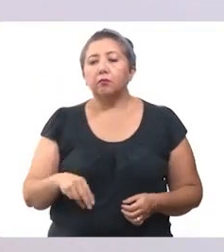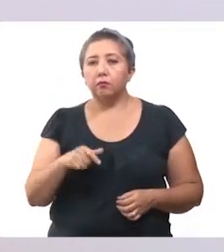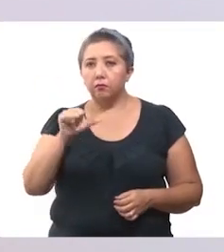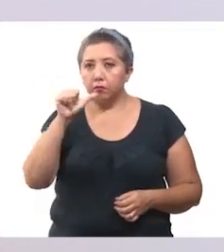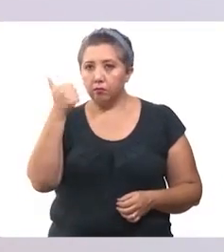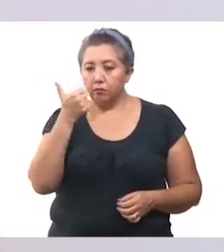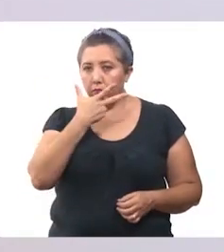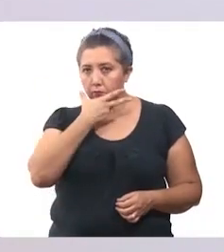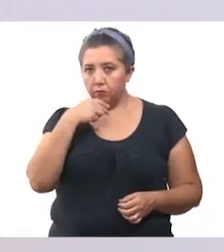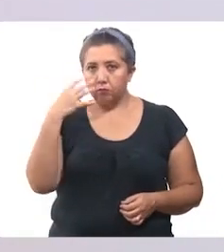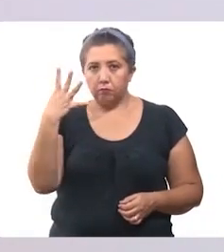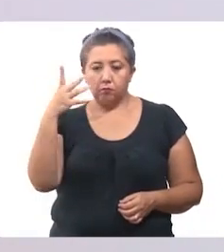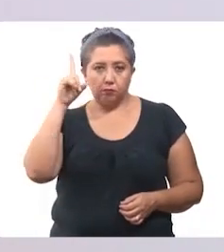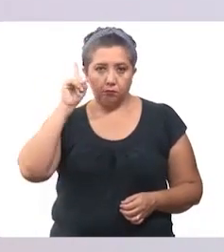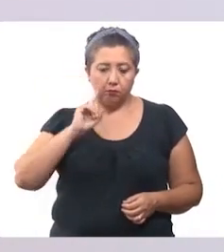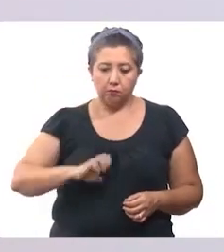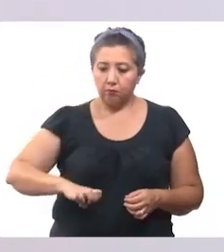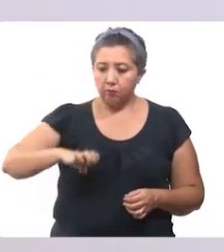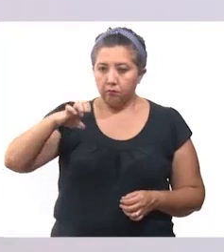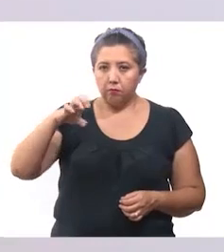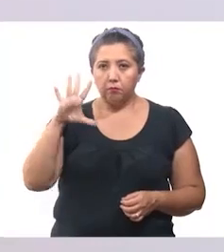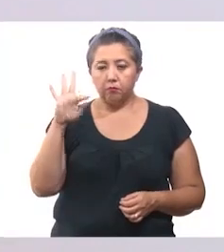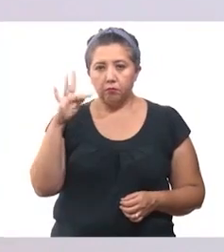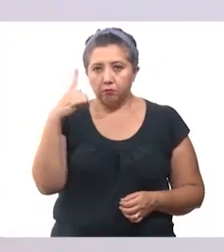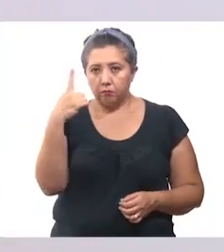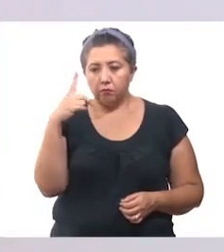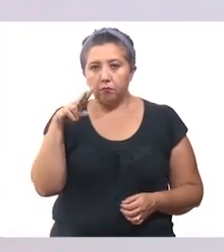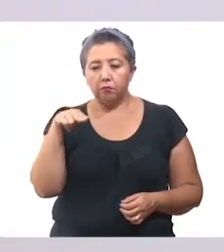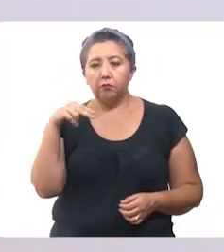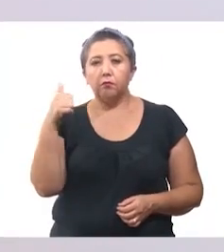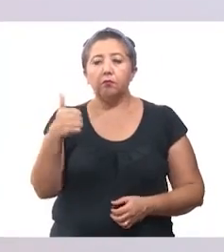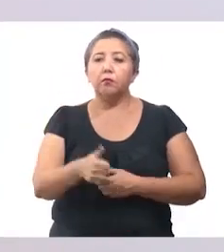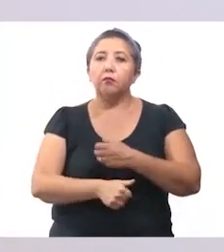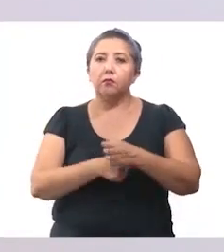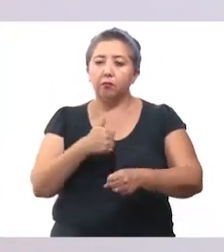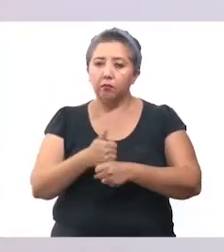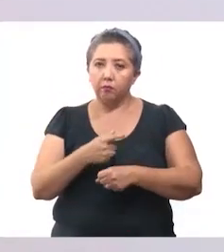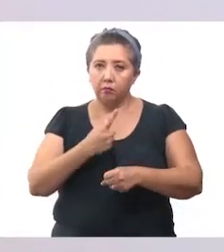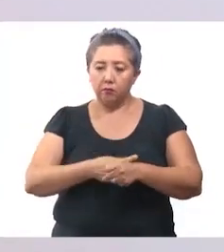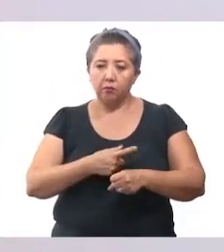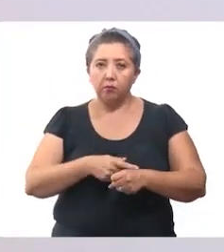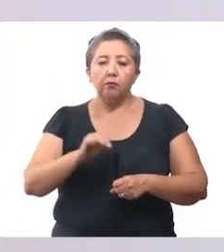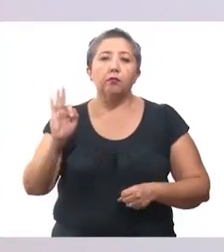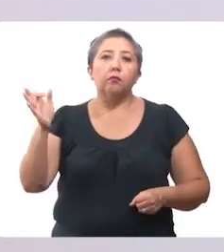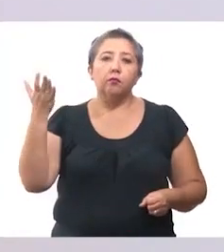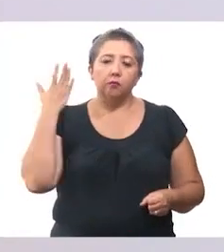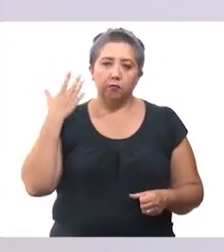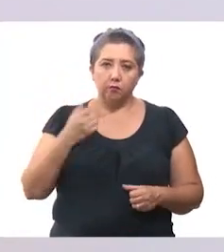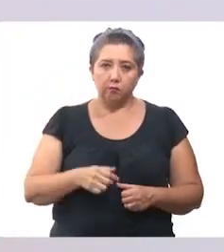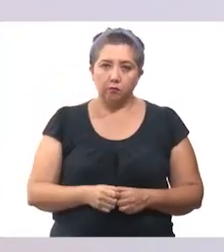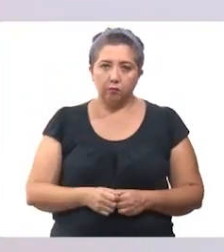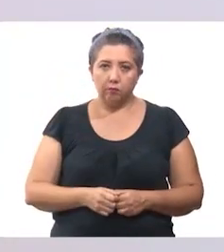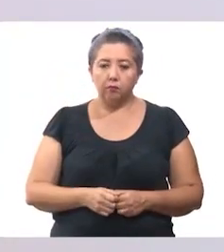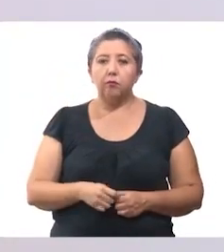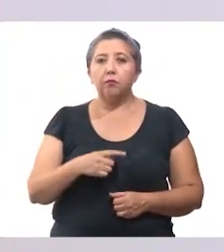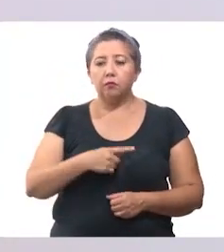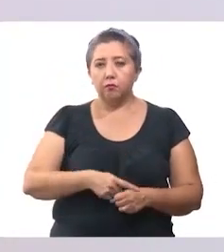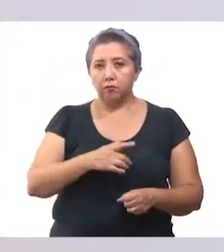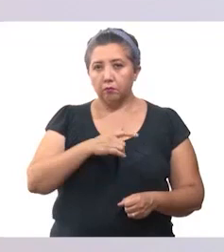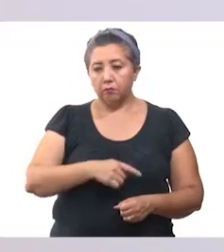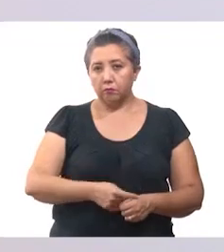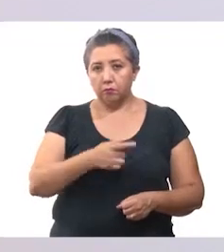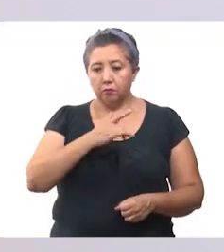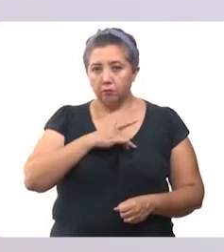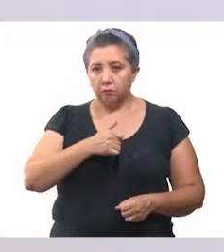Son 11 hombres y 4 mujeres de un rango de edad de 41 a 86 años. Sus principales enfermedades fueron